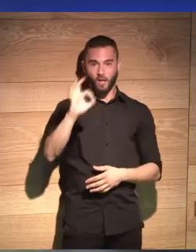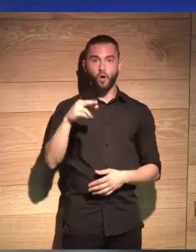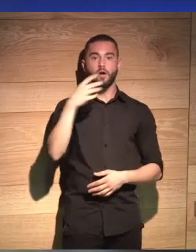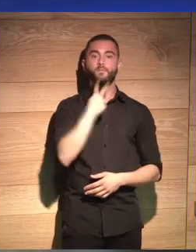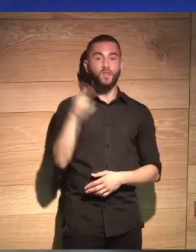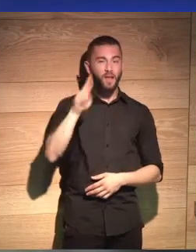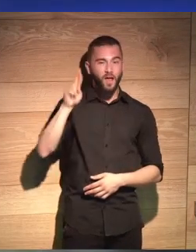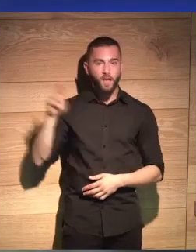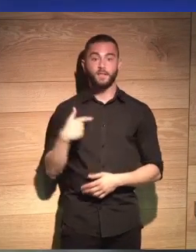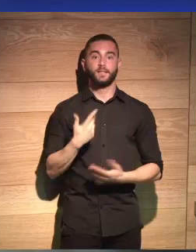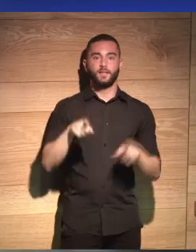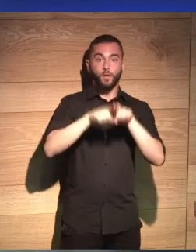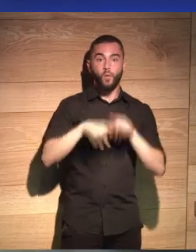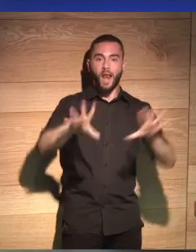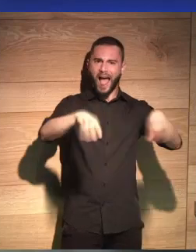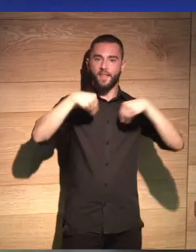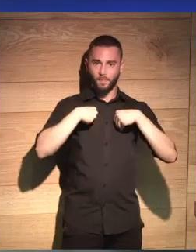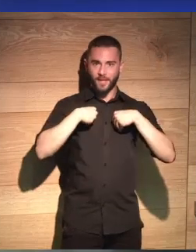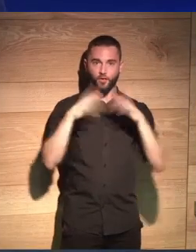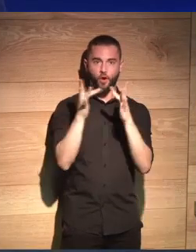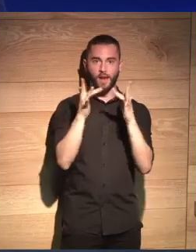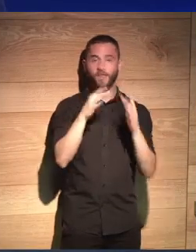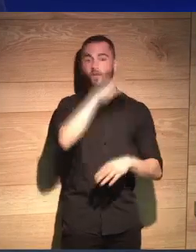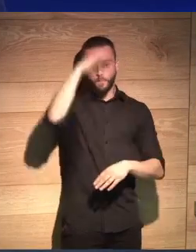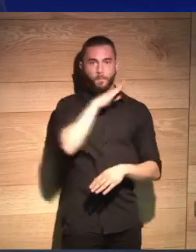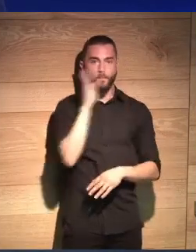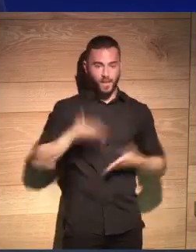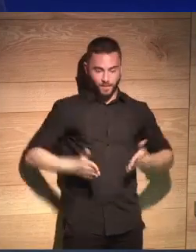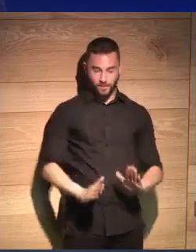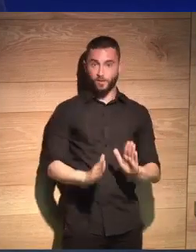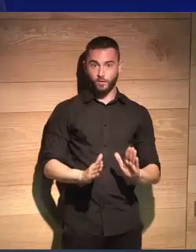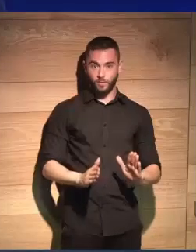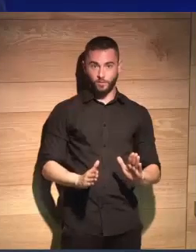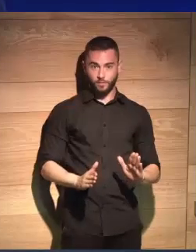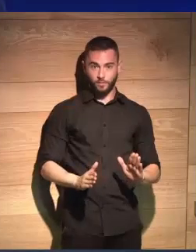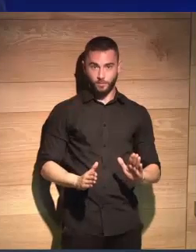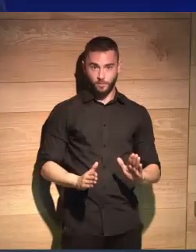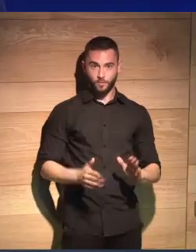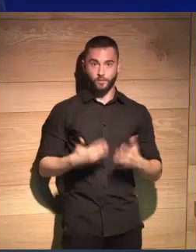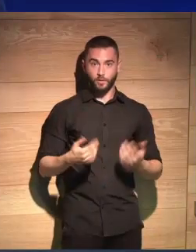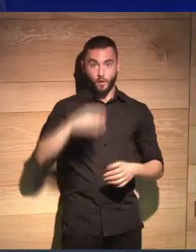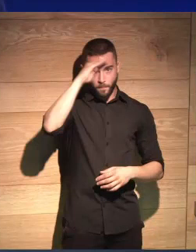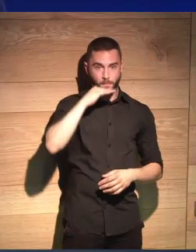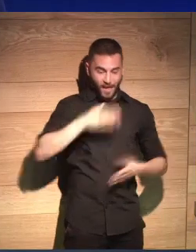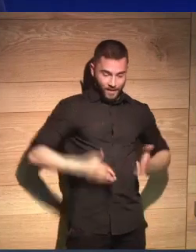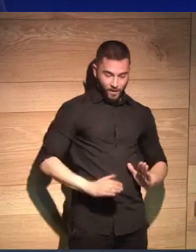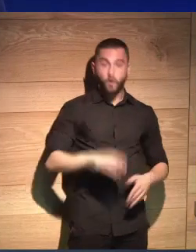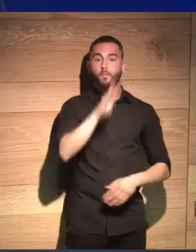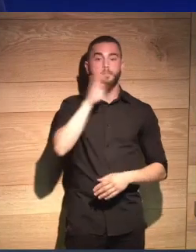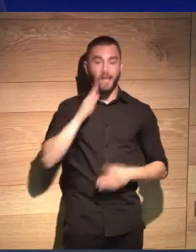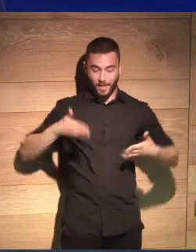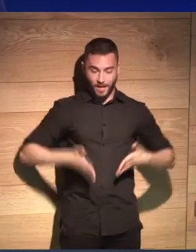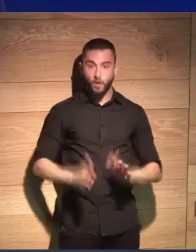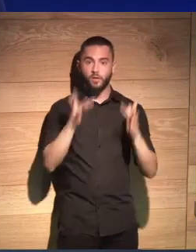¿no? Es esa relación entre padres e hijos, entre madres e hijos. También yo creo que hay una reflexión